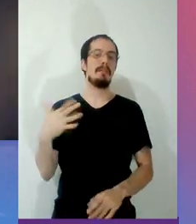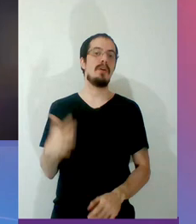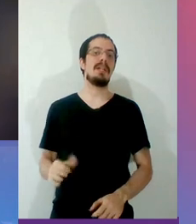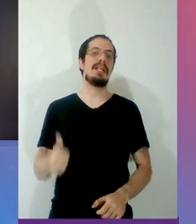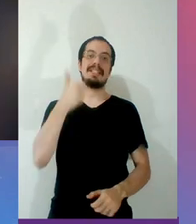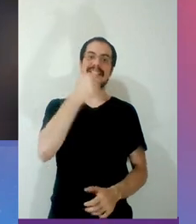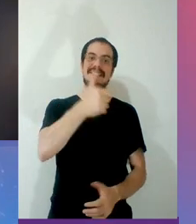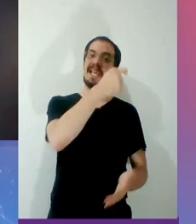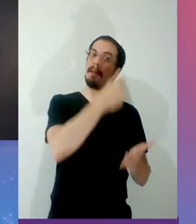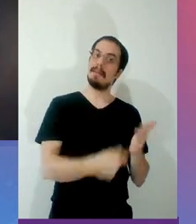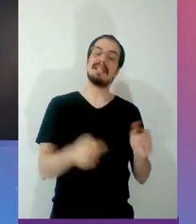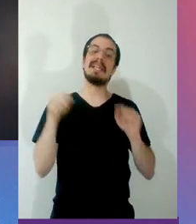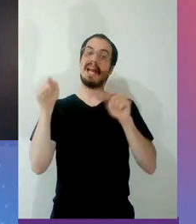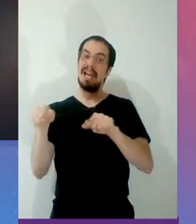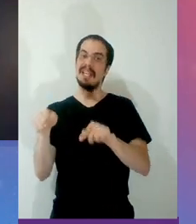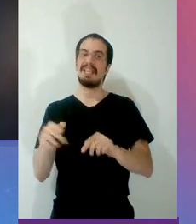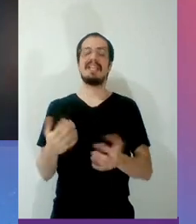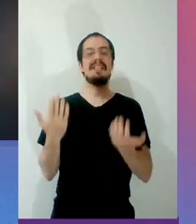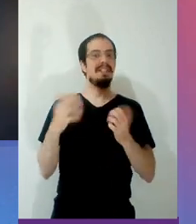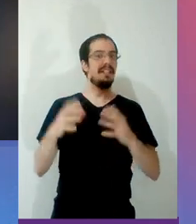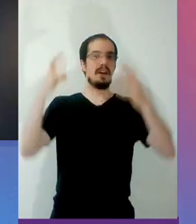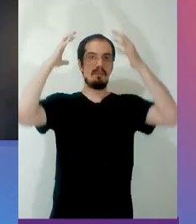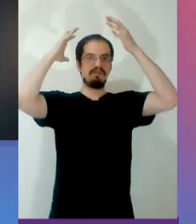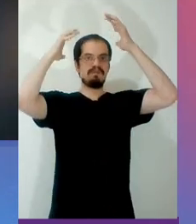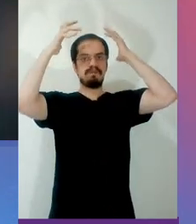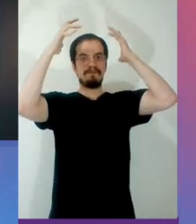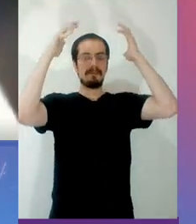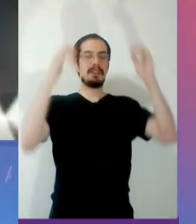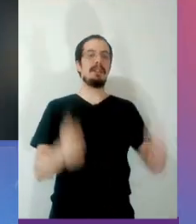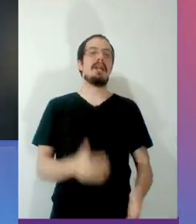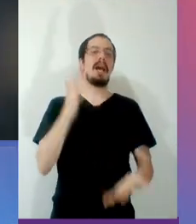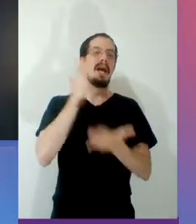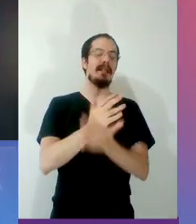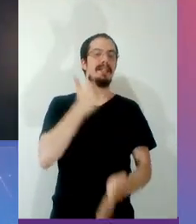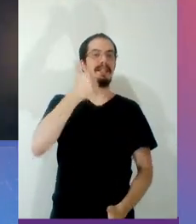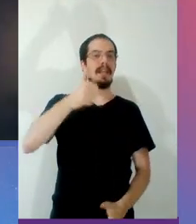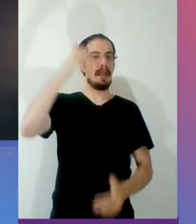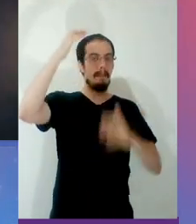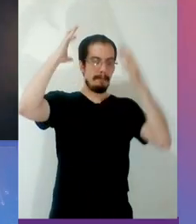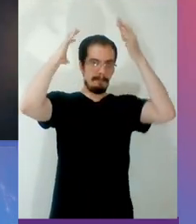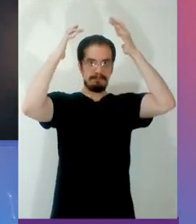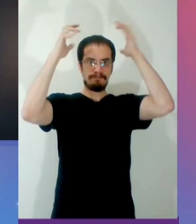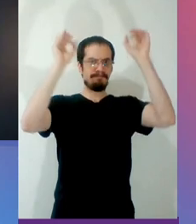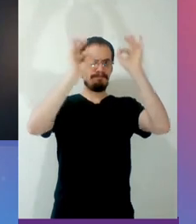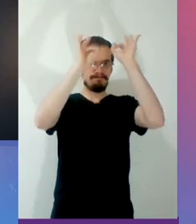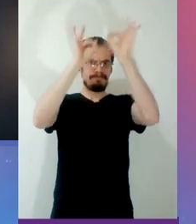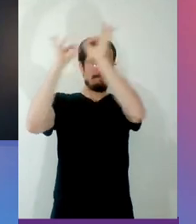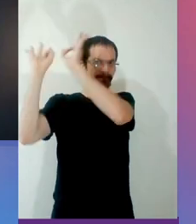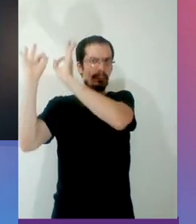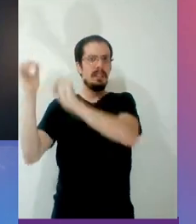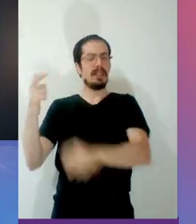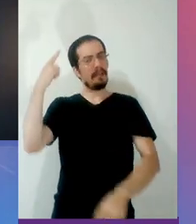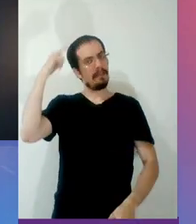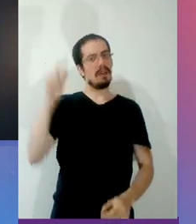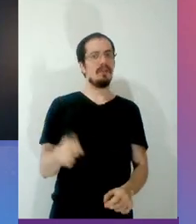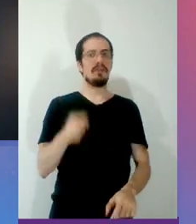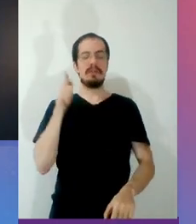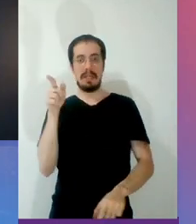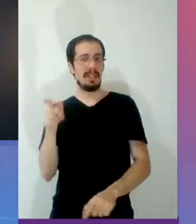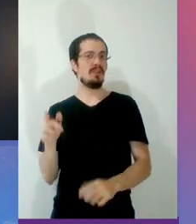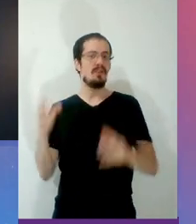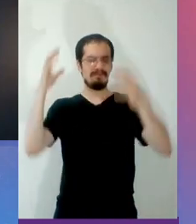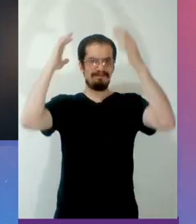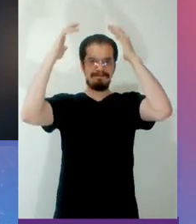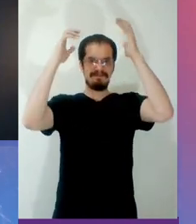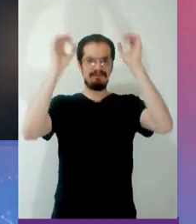grueso bastante armado. Por lo tanto, si eso grueso no se armó bien, voy a empezar a dar cada vez más